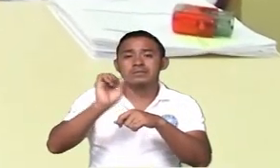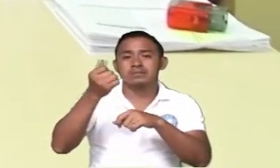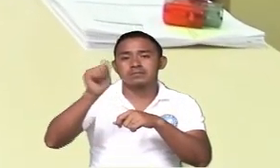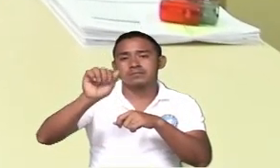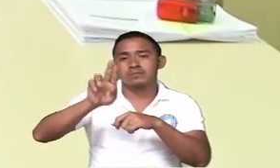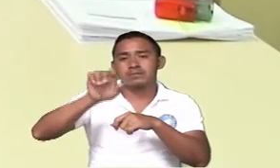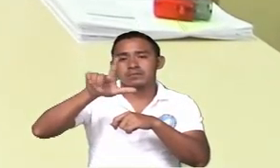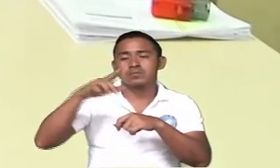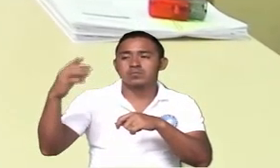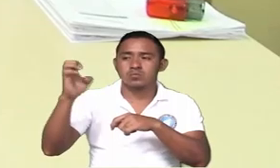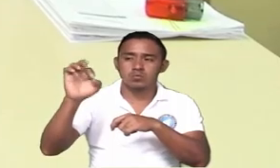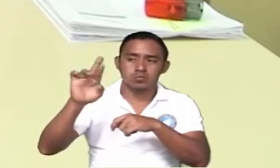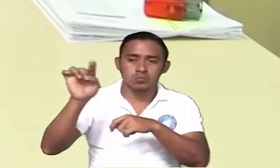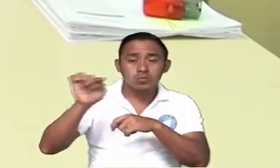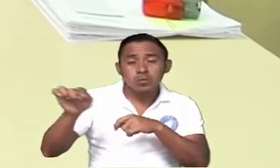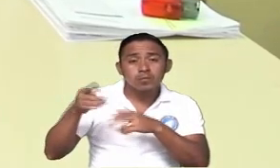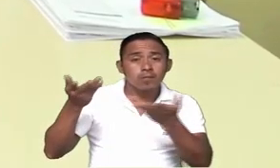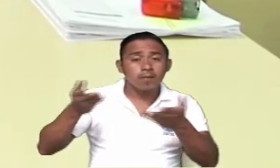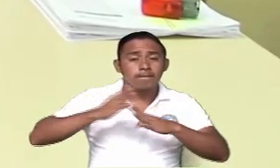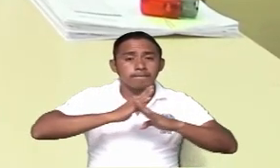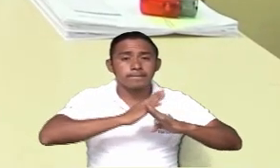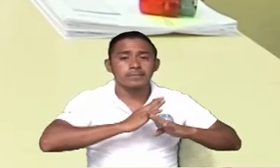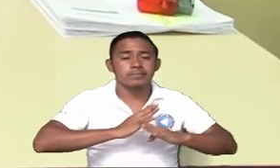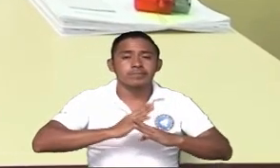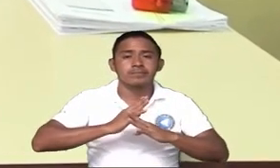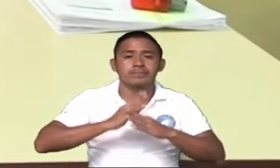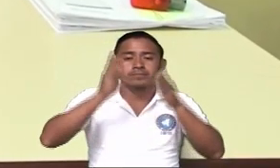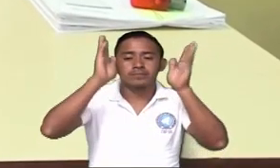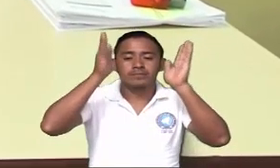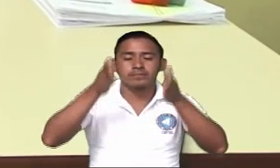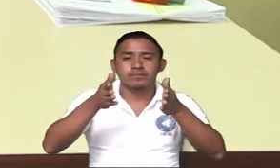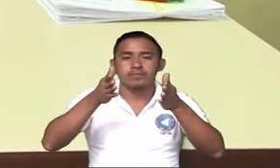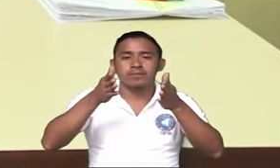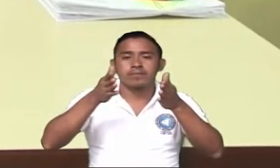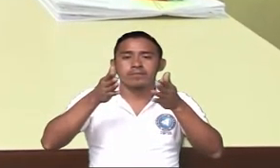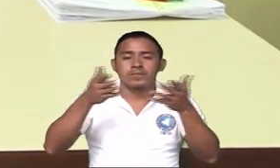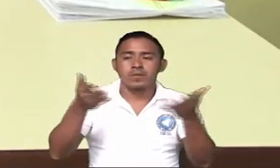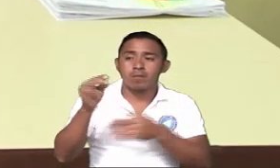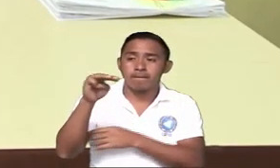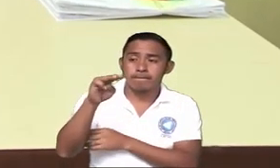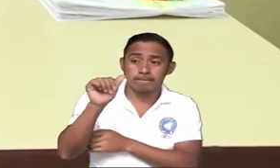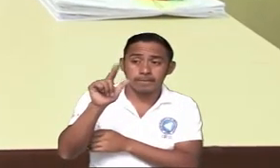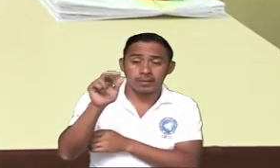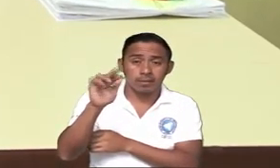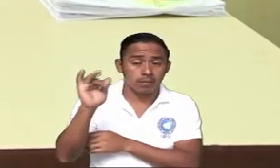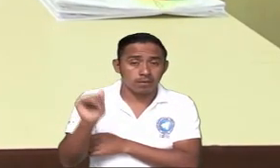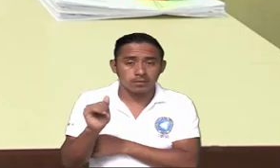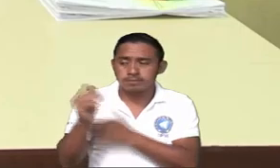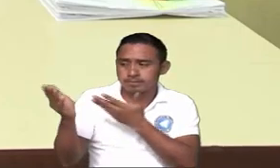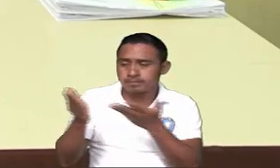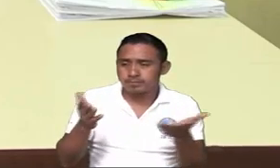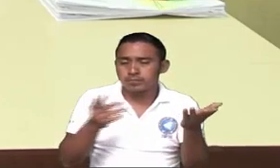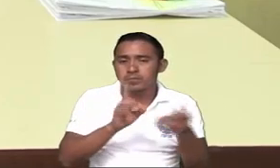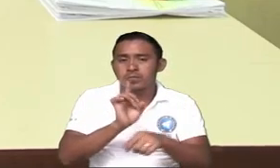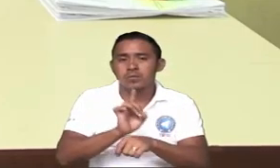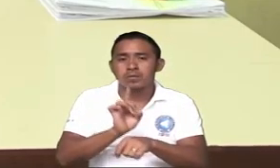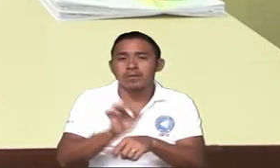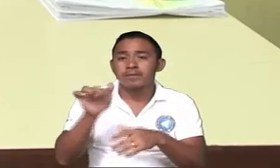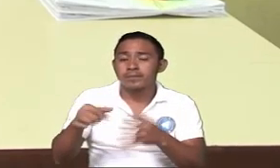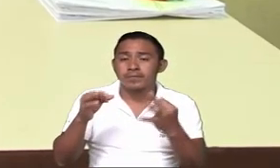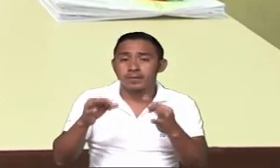sobre la prevención y atención del mal aliento. Bienvenido, doctor. Hola, mucho gusto tenerlo aquí en el